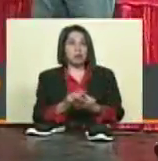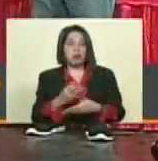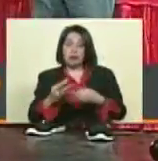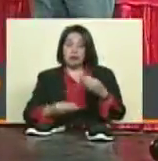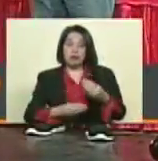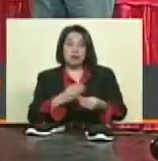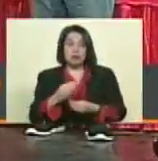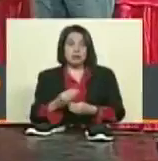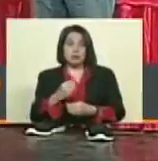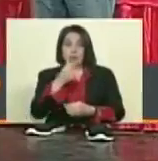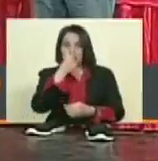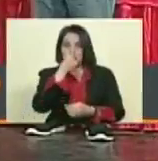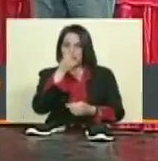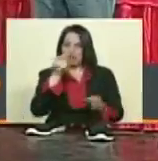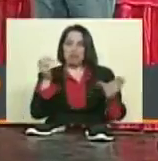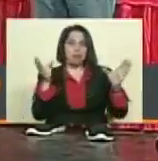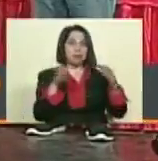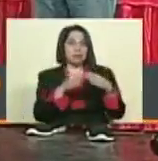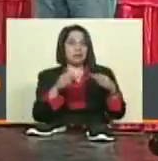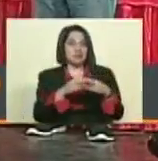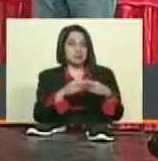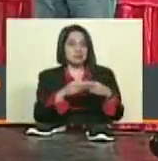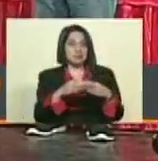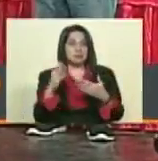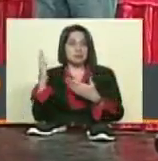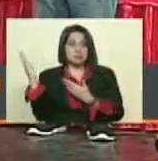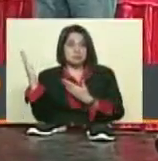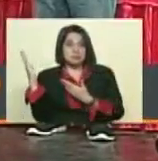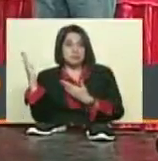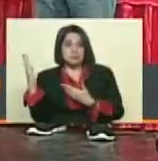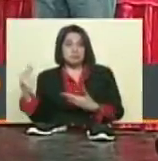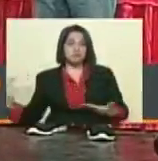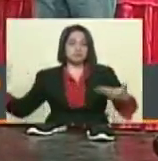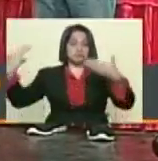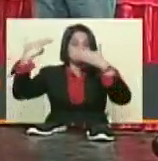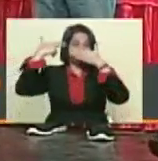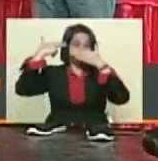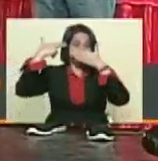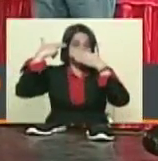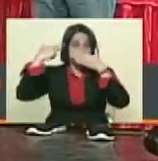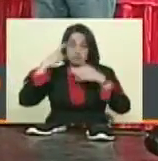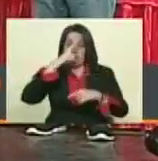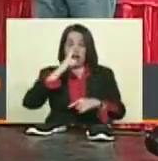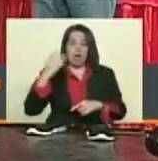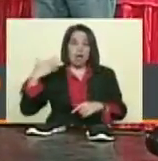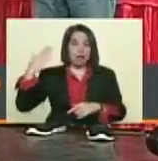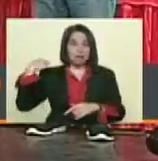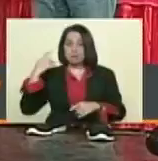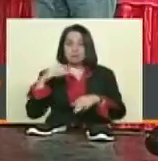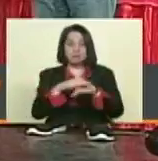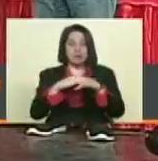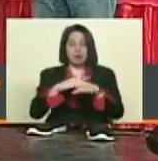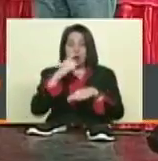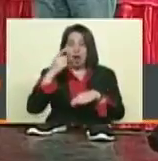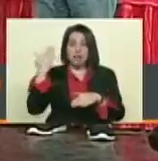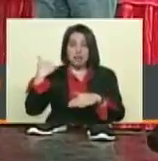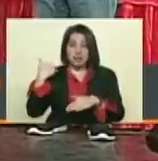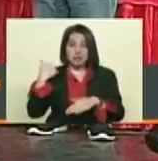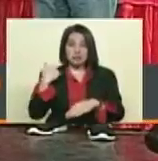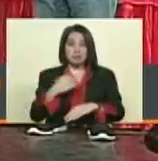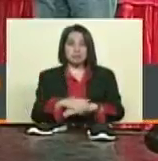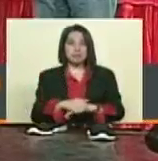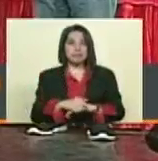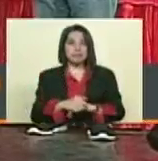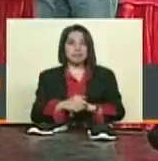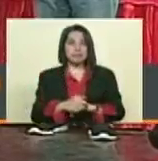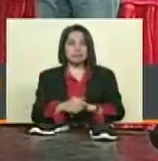nuestro querido grupo Los Guaraguaos fuera víctima de una agresión el día de ayer. Qué indignación sentimos cuando